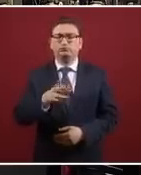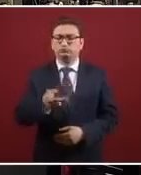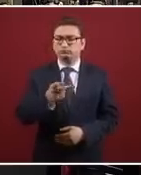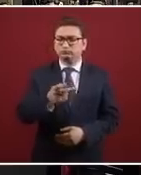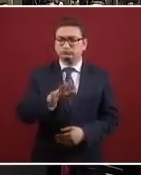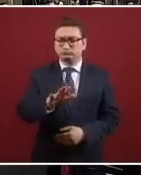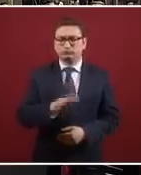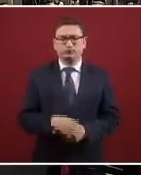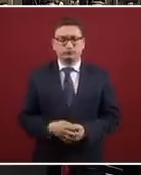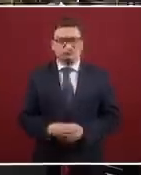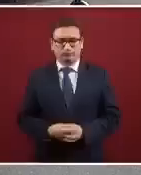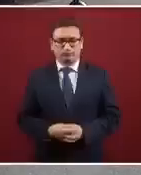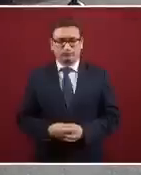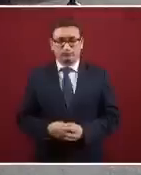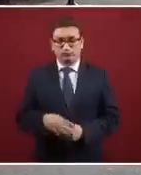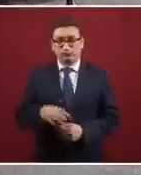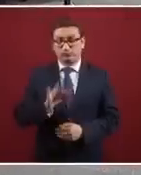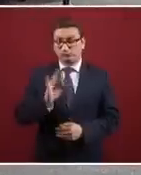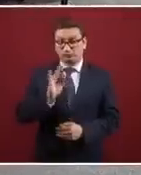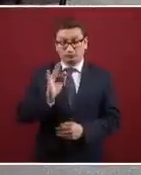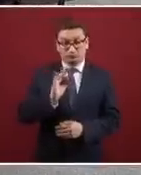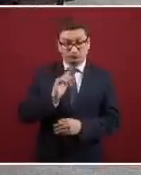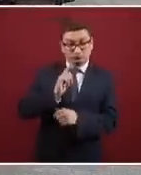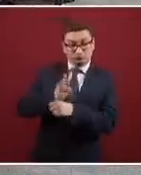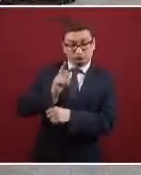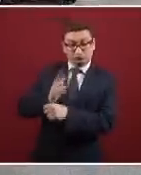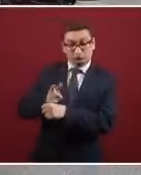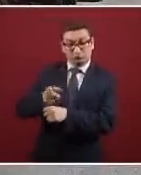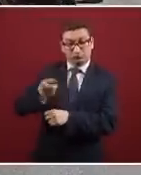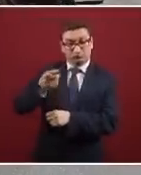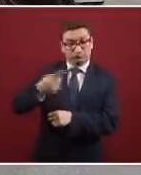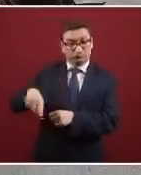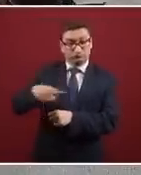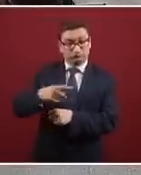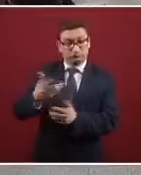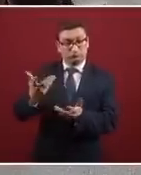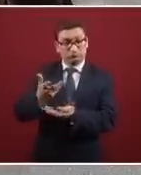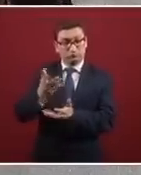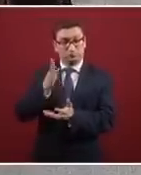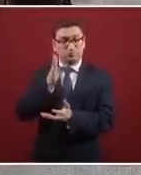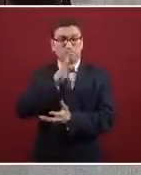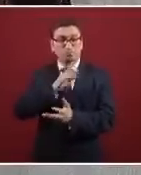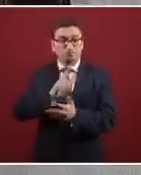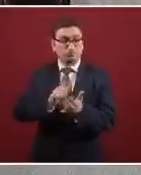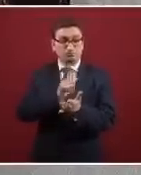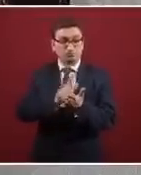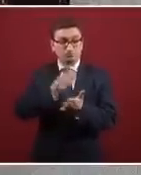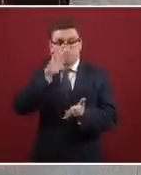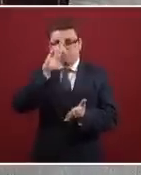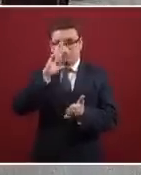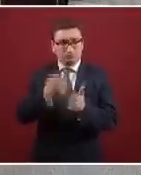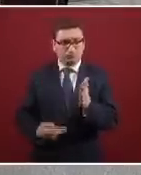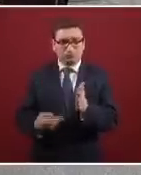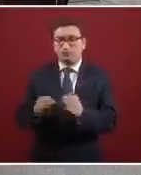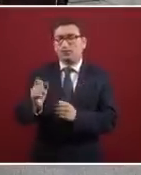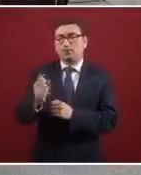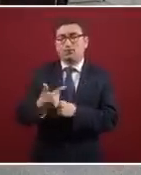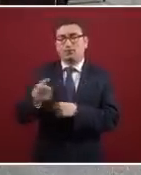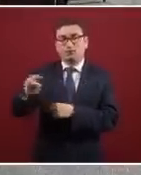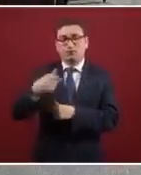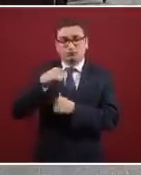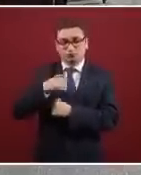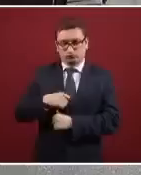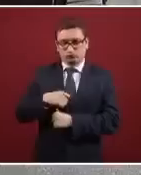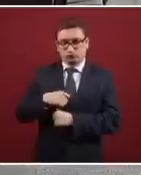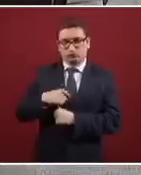Respetando el debido proceso, acciones ilegales de algún funcionario, ¿se